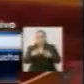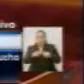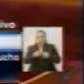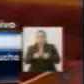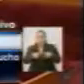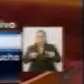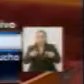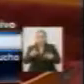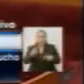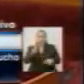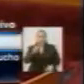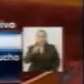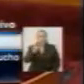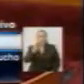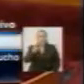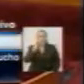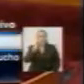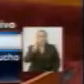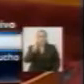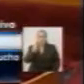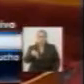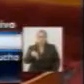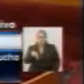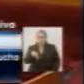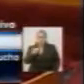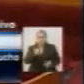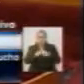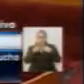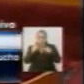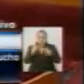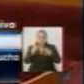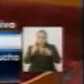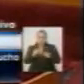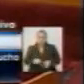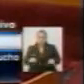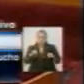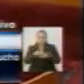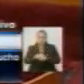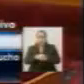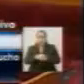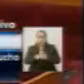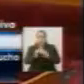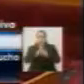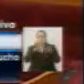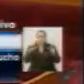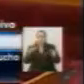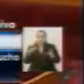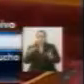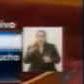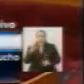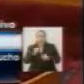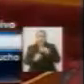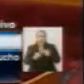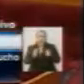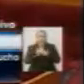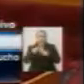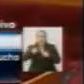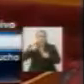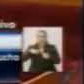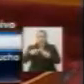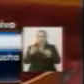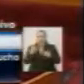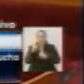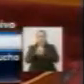la zona del vizcatán con resultados funestos y de Gran repercusión tanto social